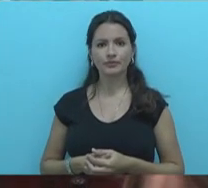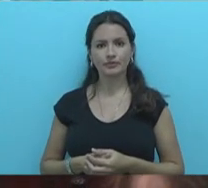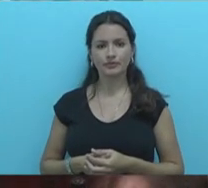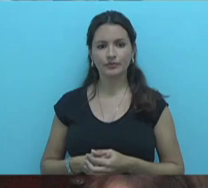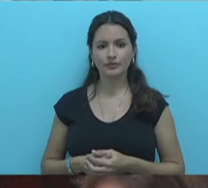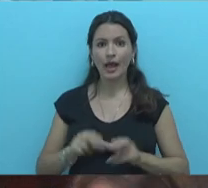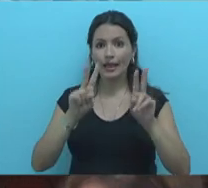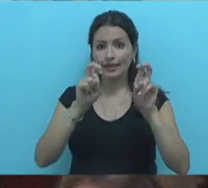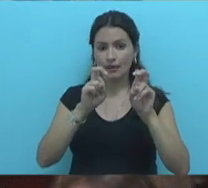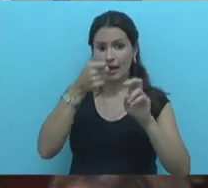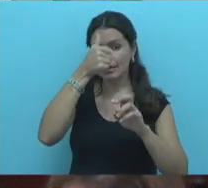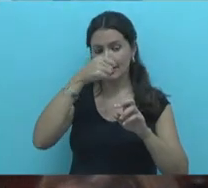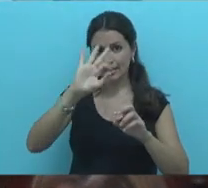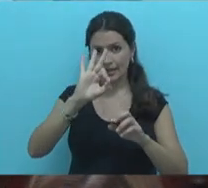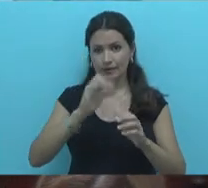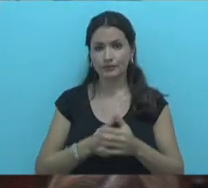Asunto número 60.